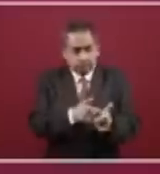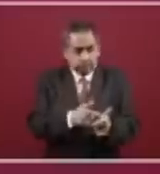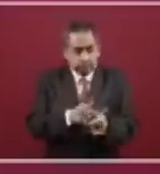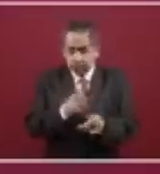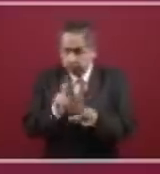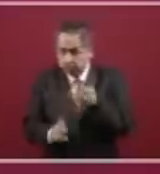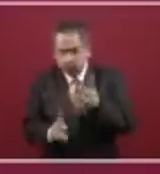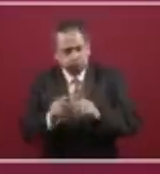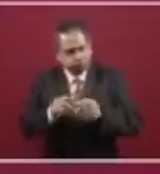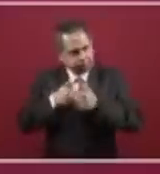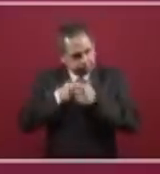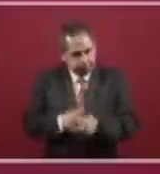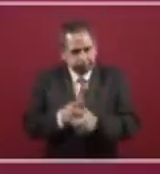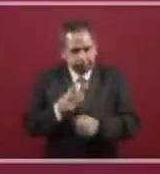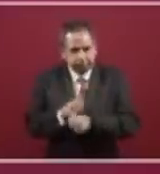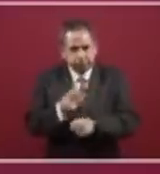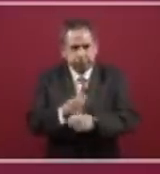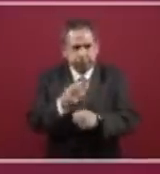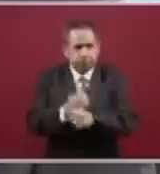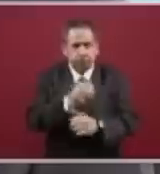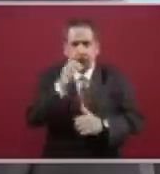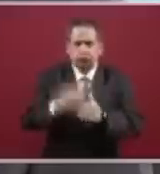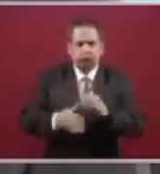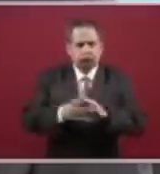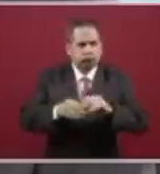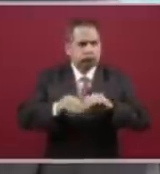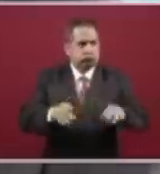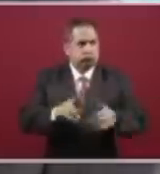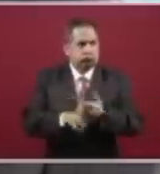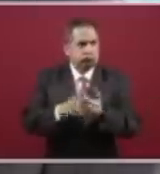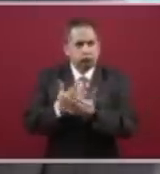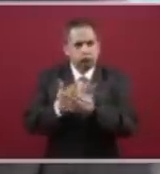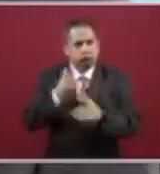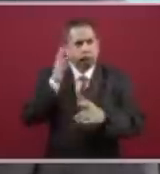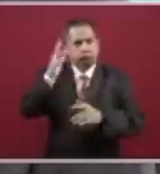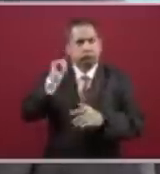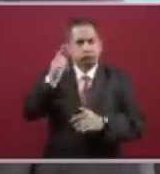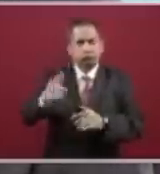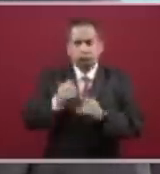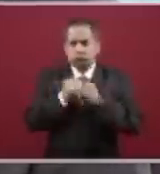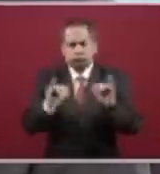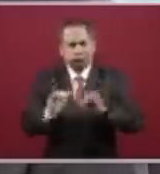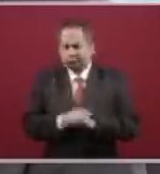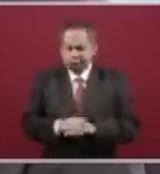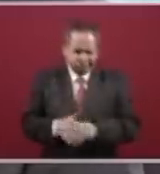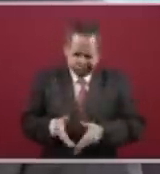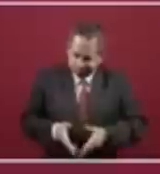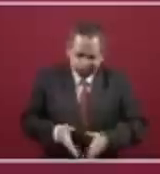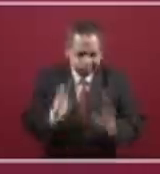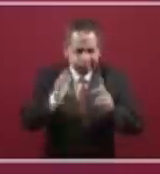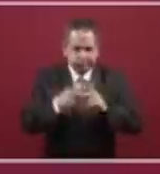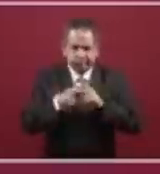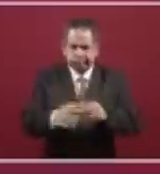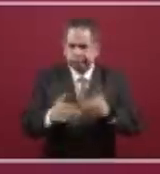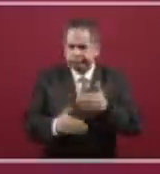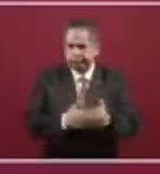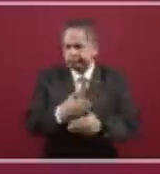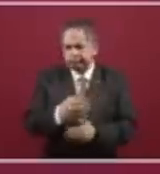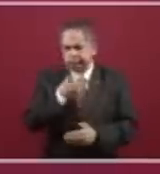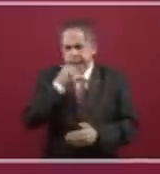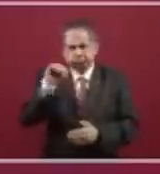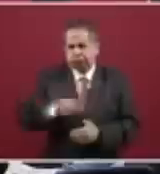proceso y que obra que esté terminada no esperemos que actos de inauguración nets sino que pongamos en operación de